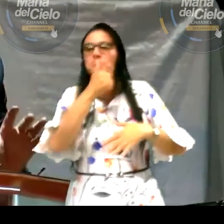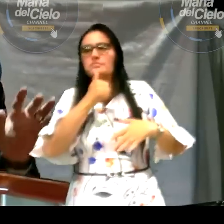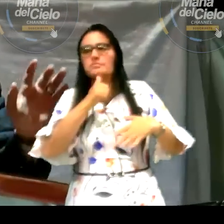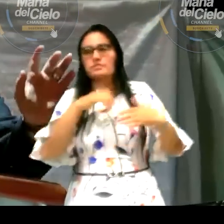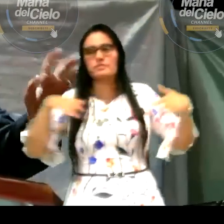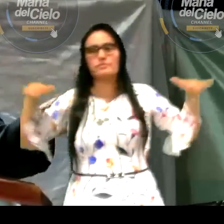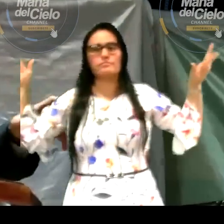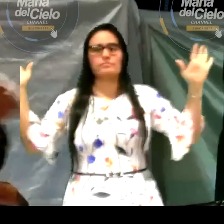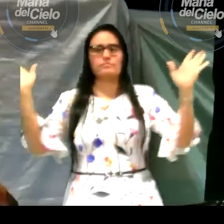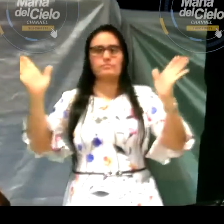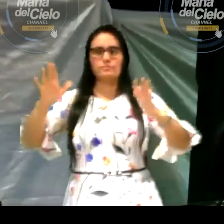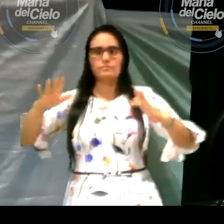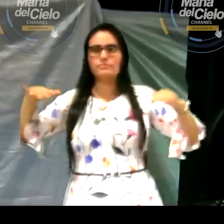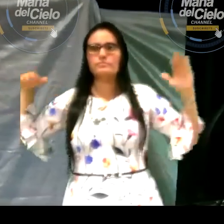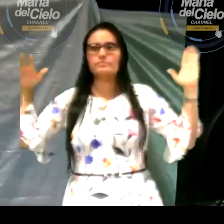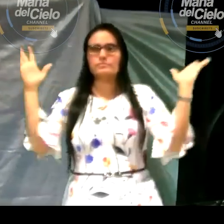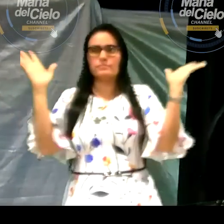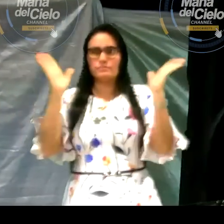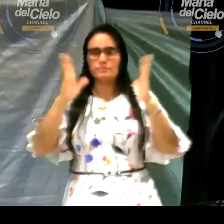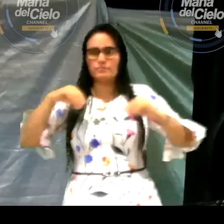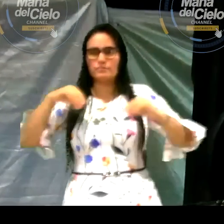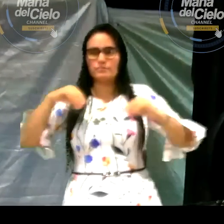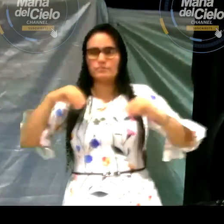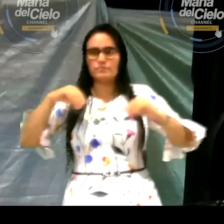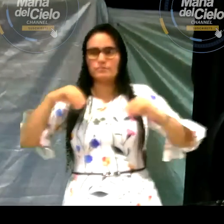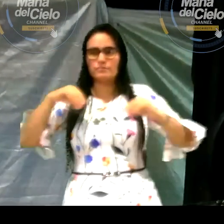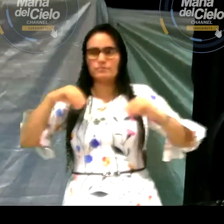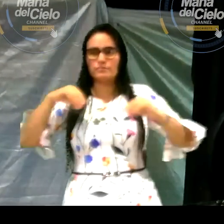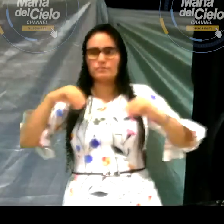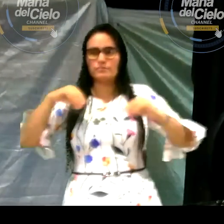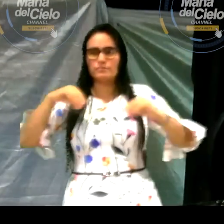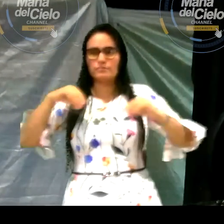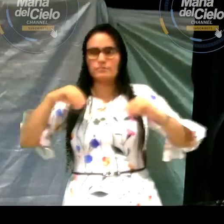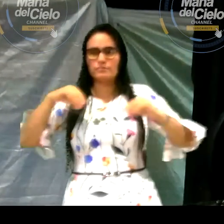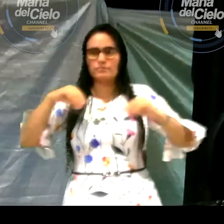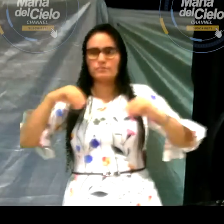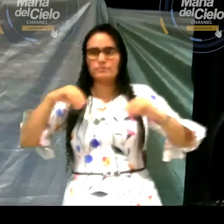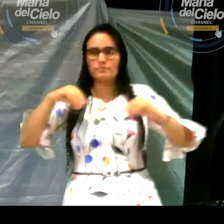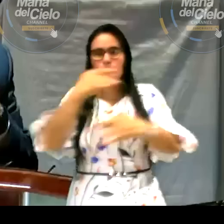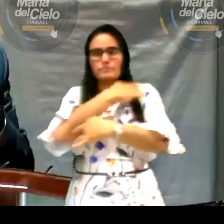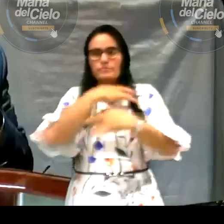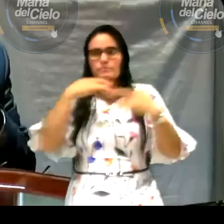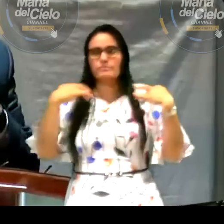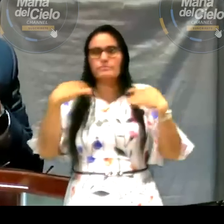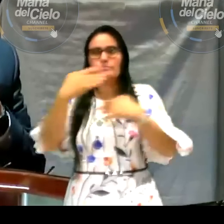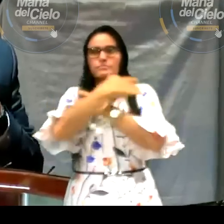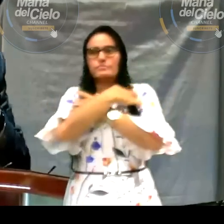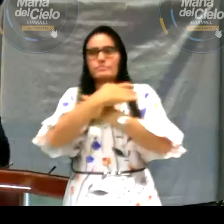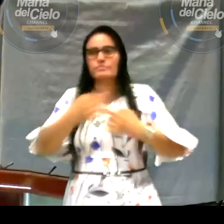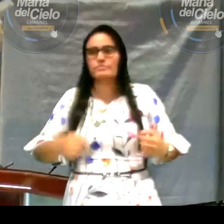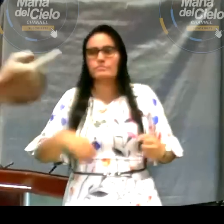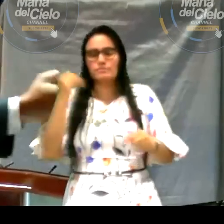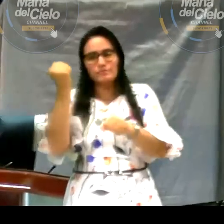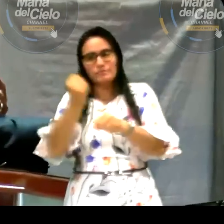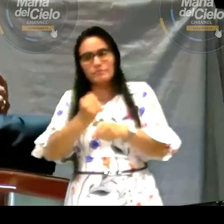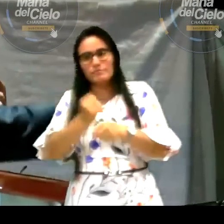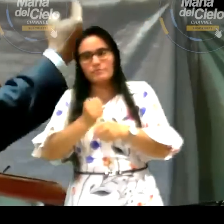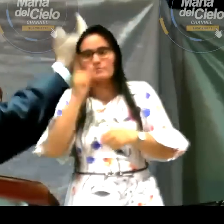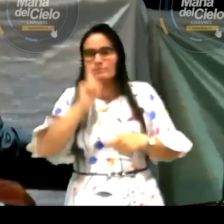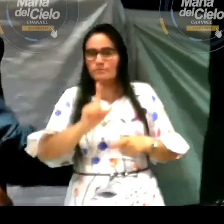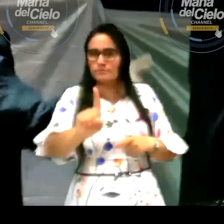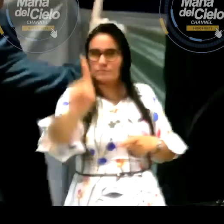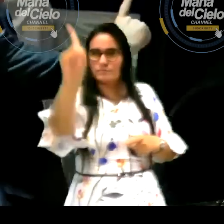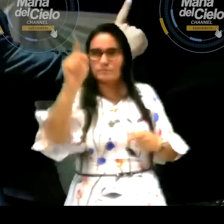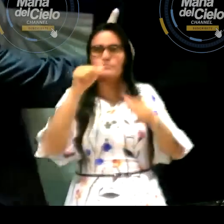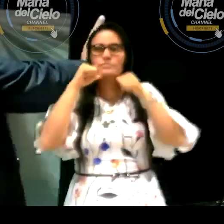aguas y el primero que se mete queda sano. O sea que la oportunidad es para uno. La bendición esta noche es que